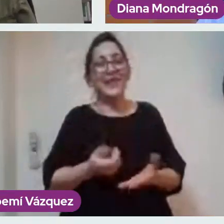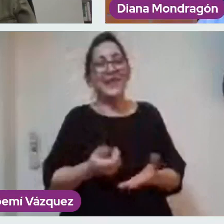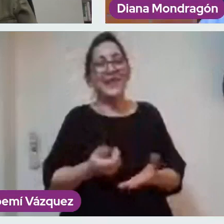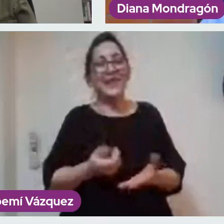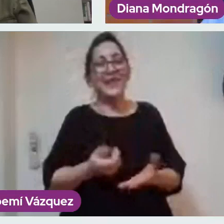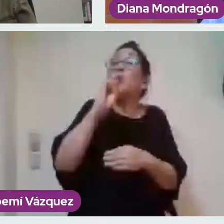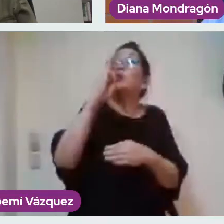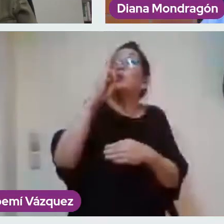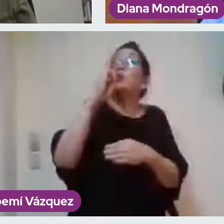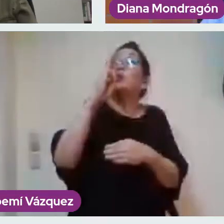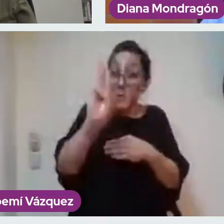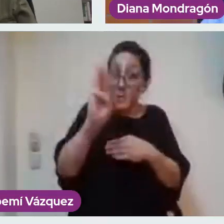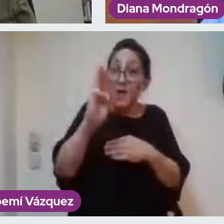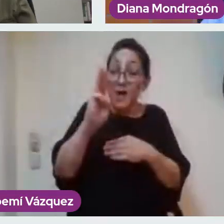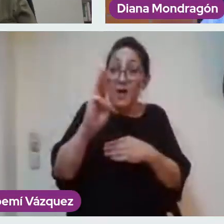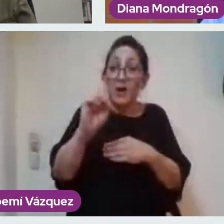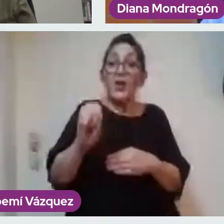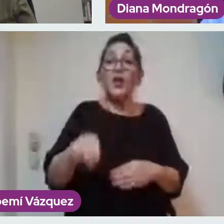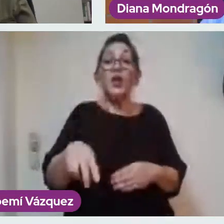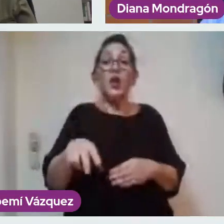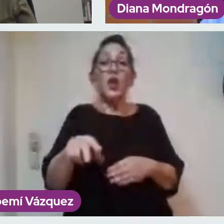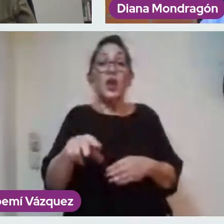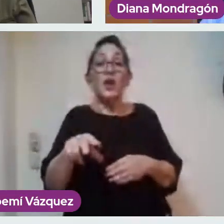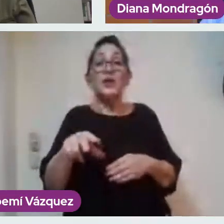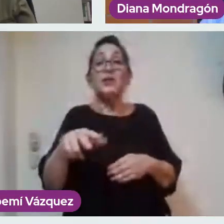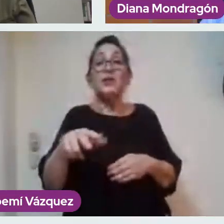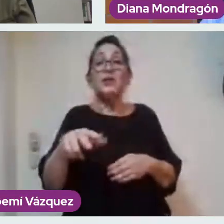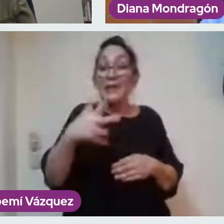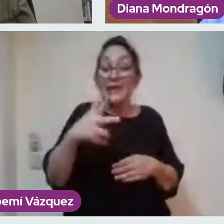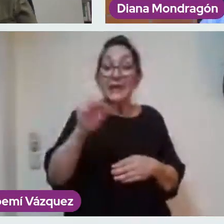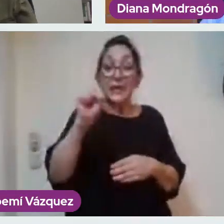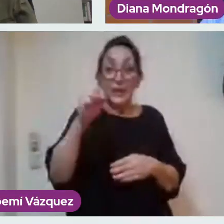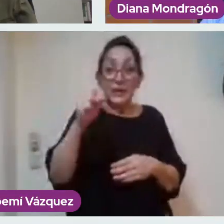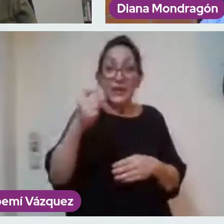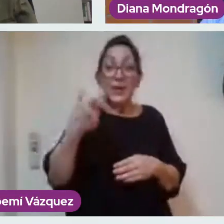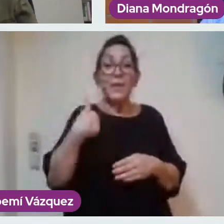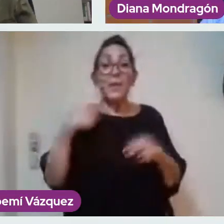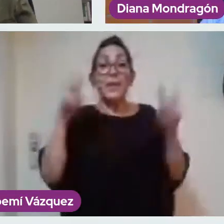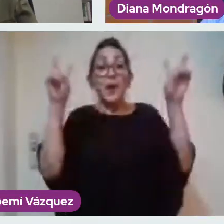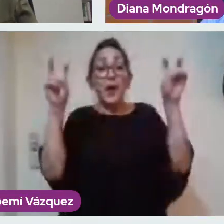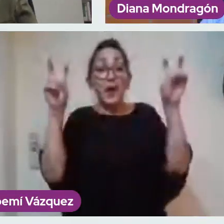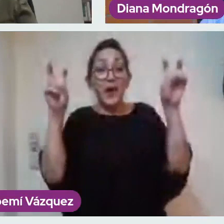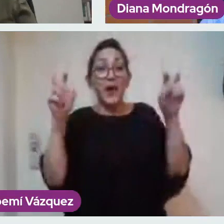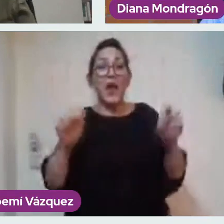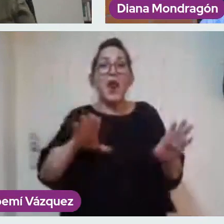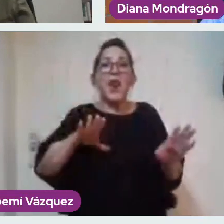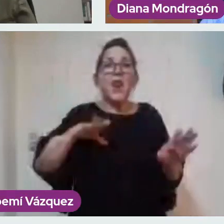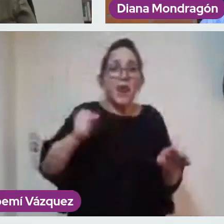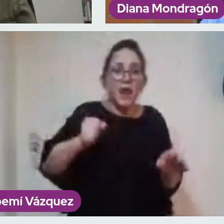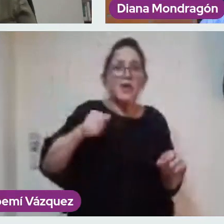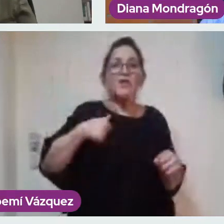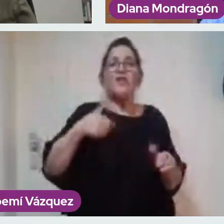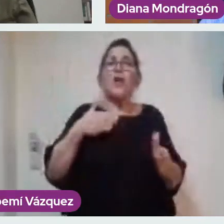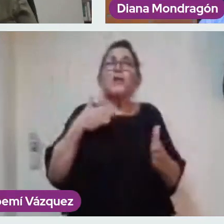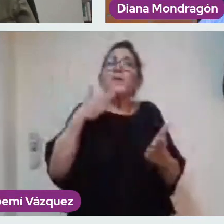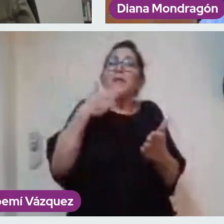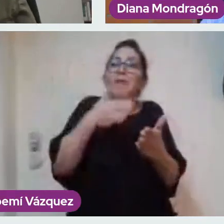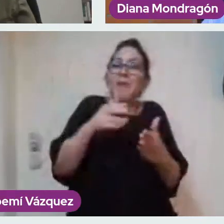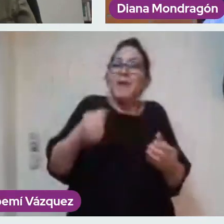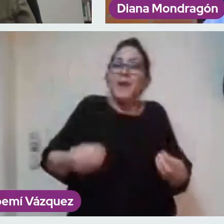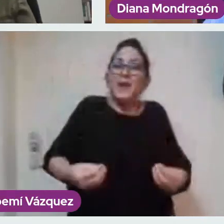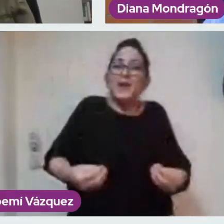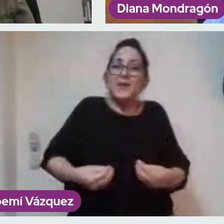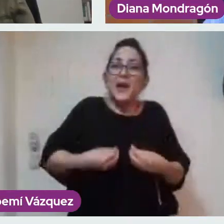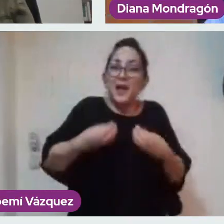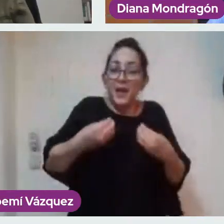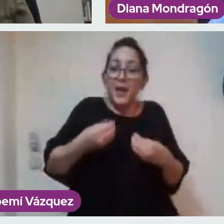tener un tema, el esfuerzo y la dedicación como formas de vida. Nos estará acompañando Erika Torres, atleta de alto